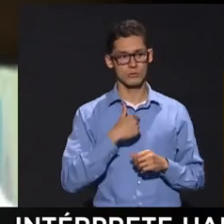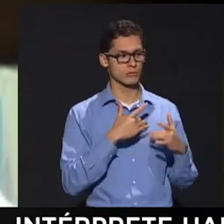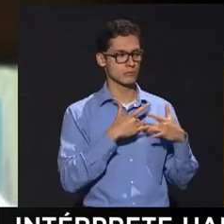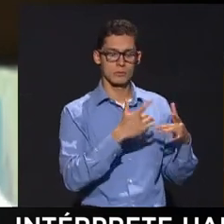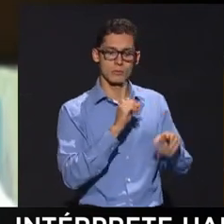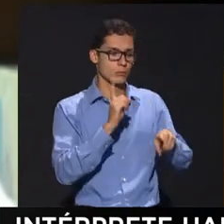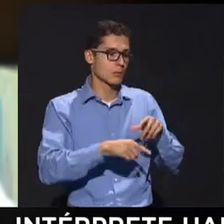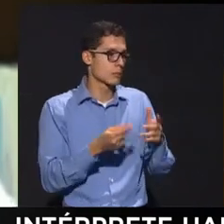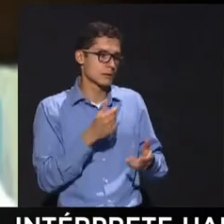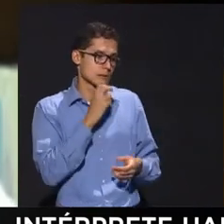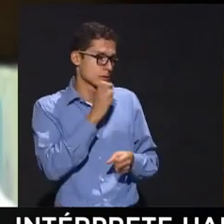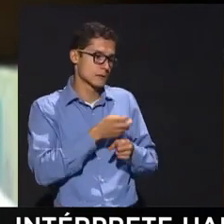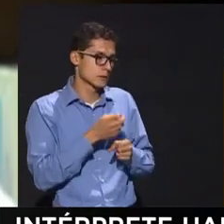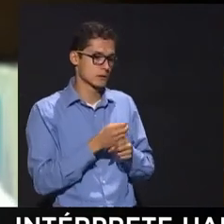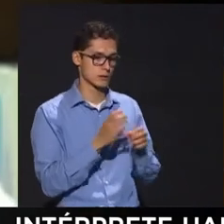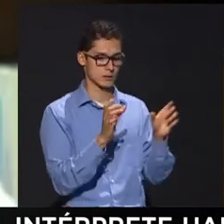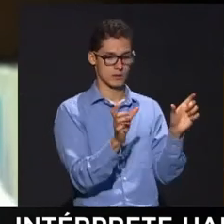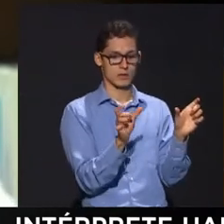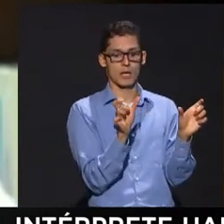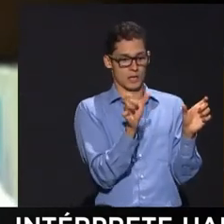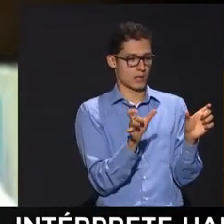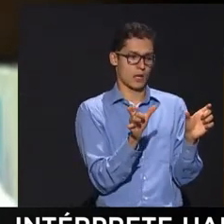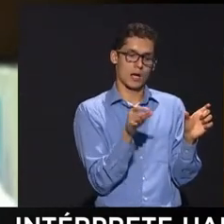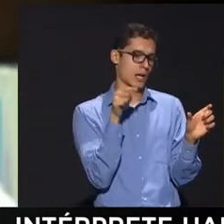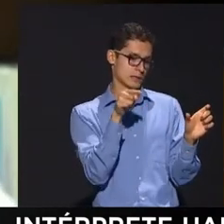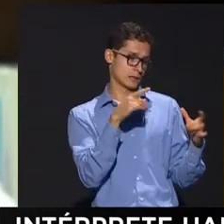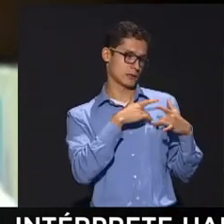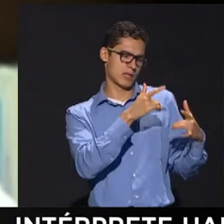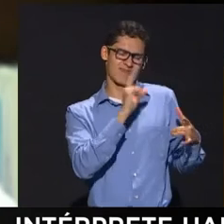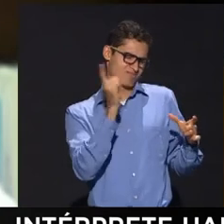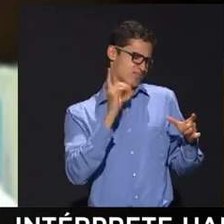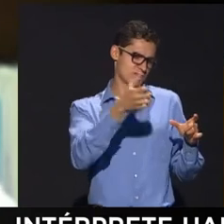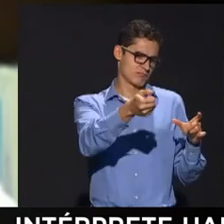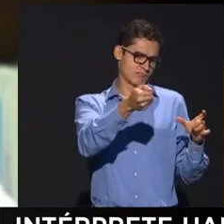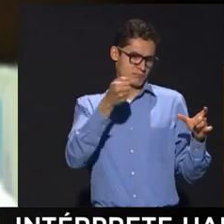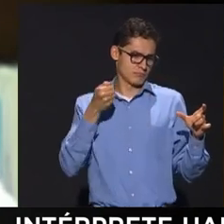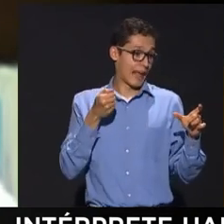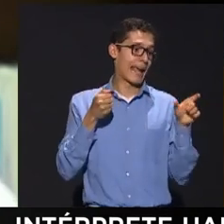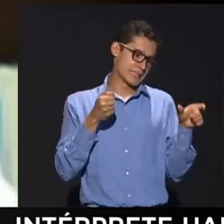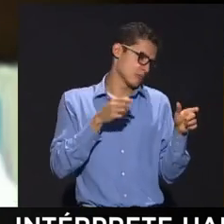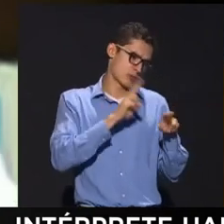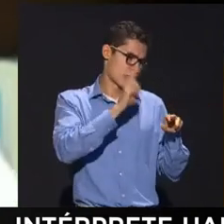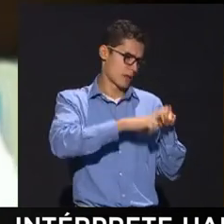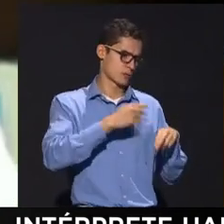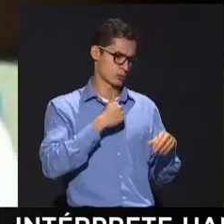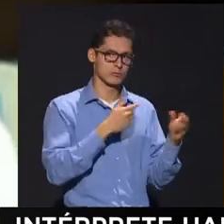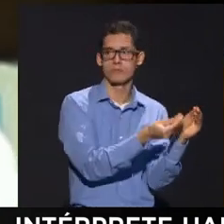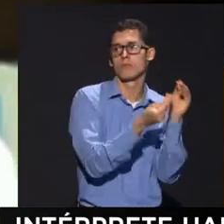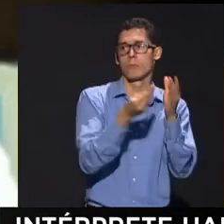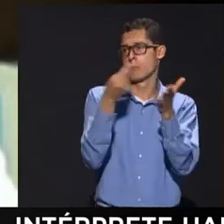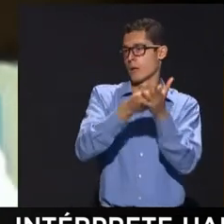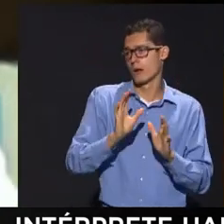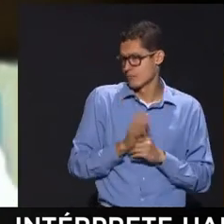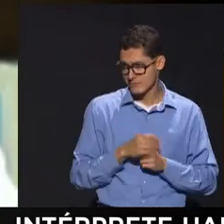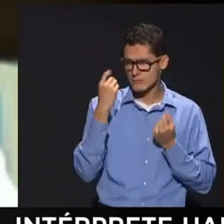de los servicios, no se les va a desconectar ni nada. Yo quiero reiterar que es un aporte voluntario y que la plata que EPM